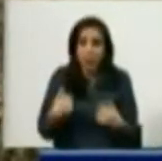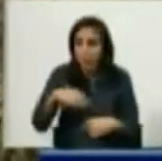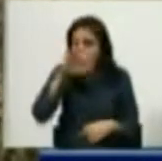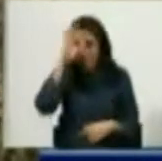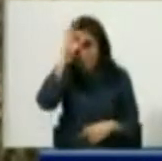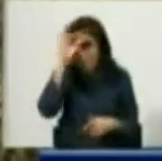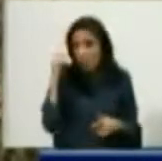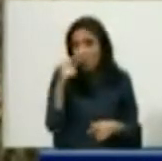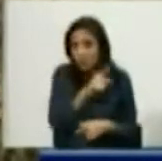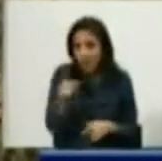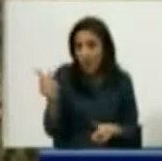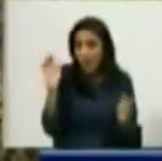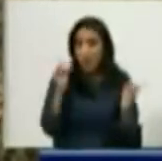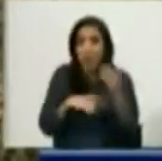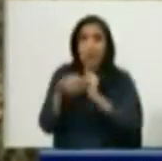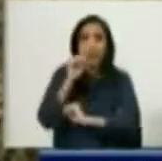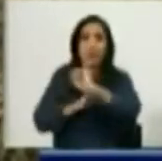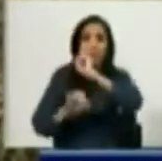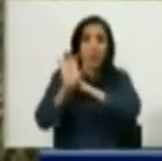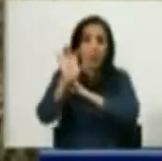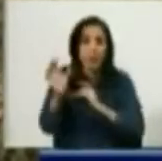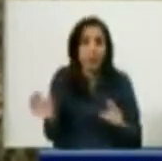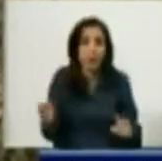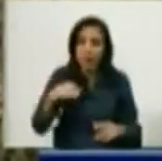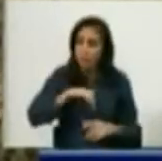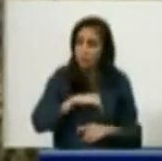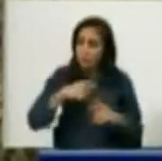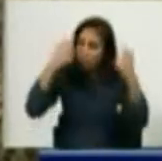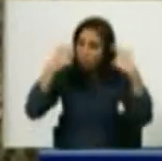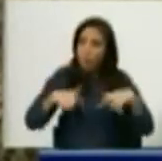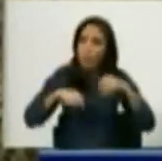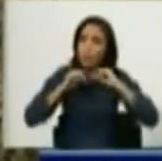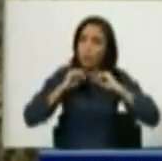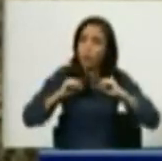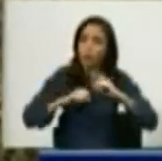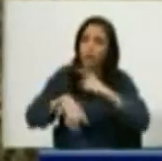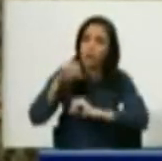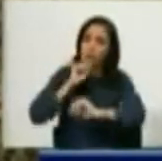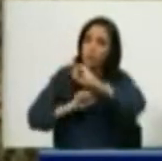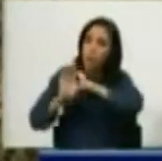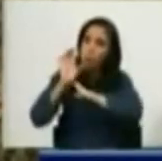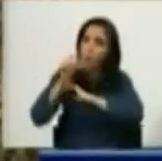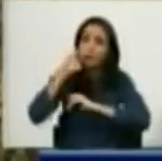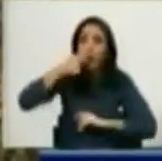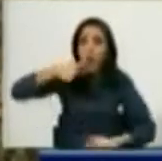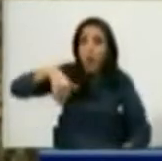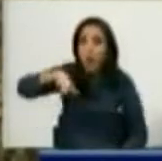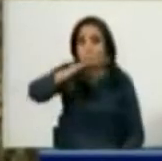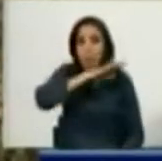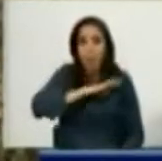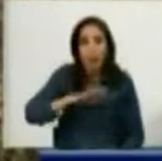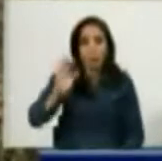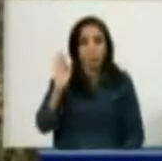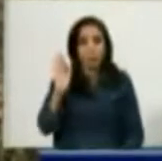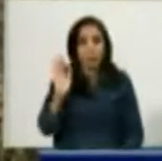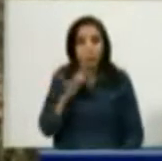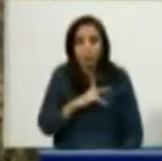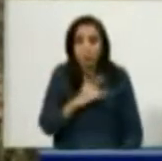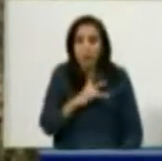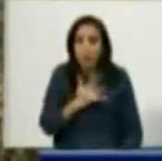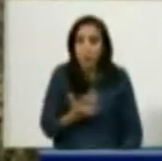dispuestos a jugarse el pellejo nosotros no lo estamos jugando hace tiempo y este pueblo por lo que uno siente